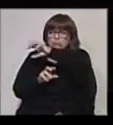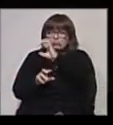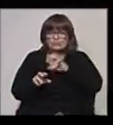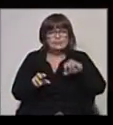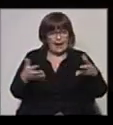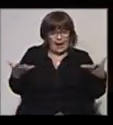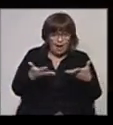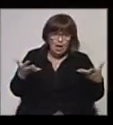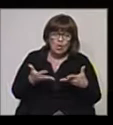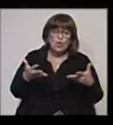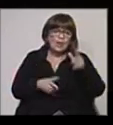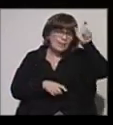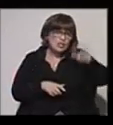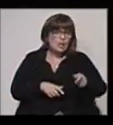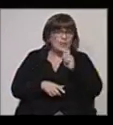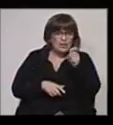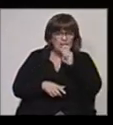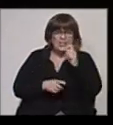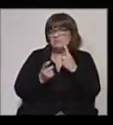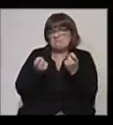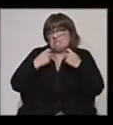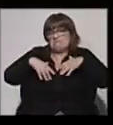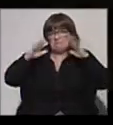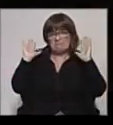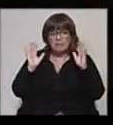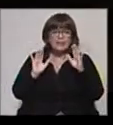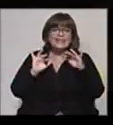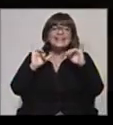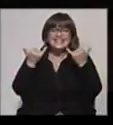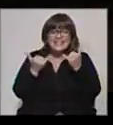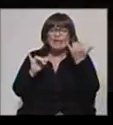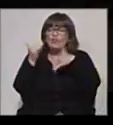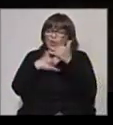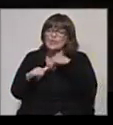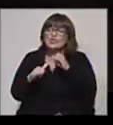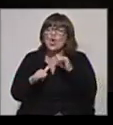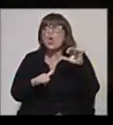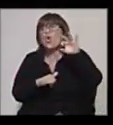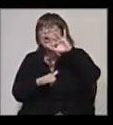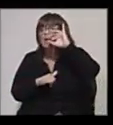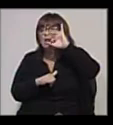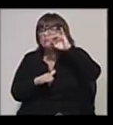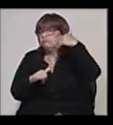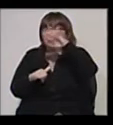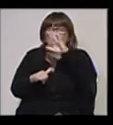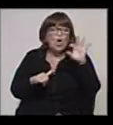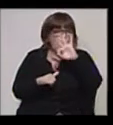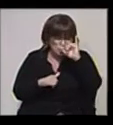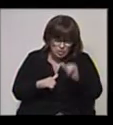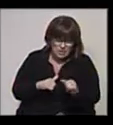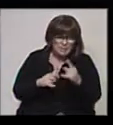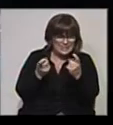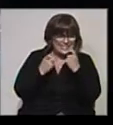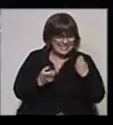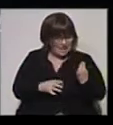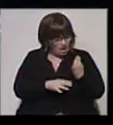que hay corresponsales que no son necesarios porque llega información a través de otras fuentes. O no, todavía se privilegia y se lo pone en el lugar que